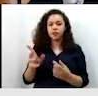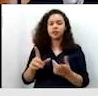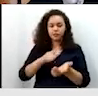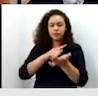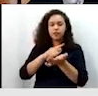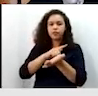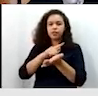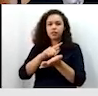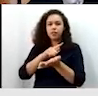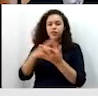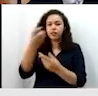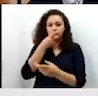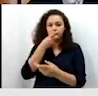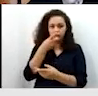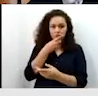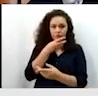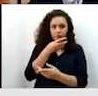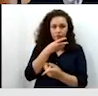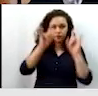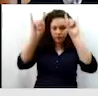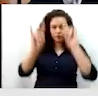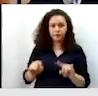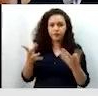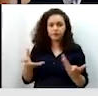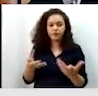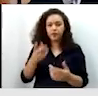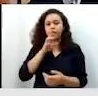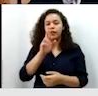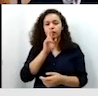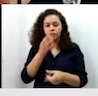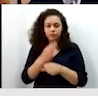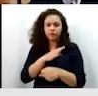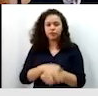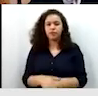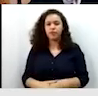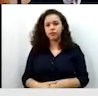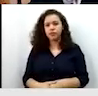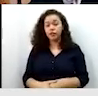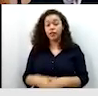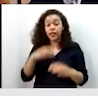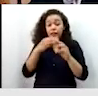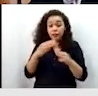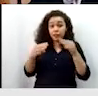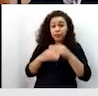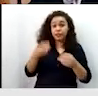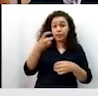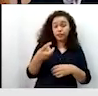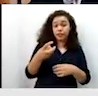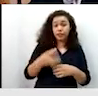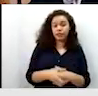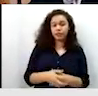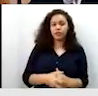la diabética, ahorita le respondo, y ahí tengo su pregunta. Estos materiales como tal son